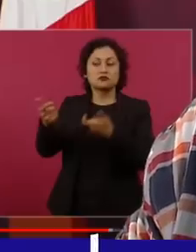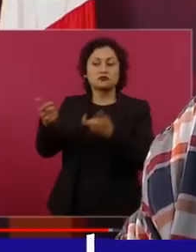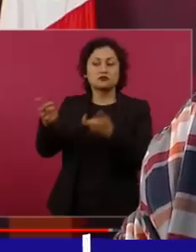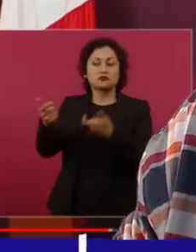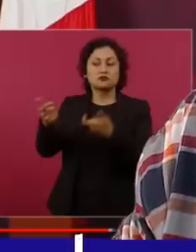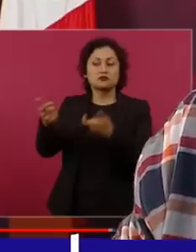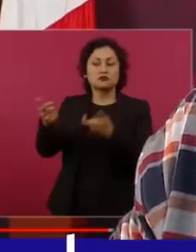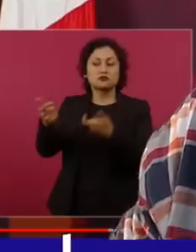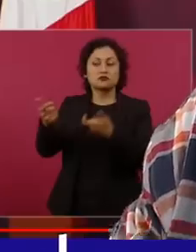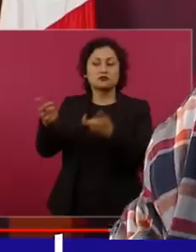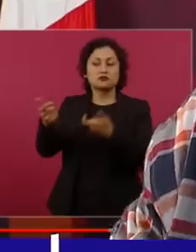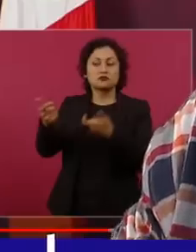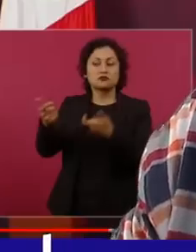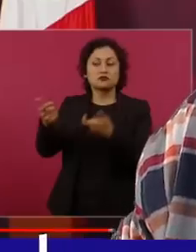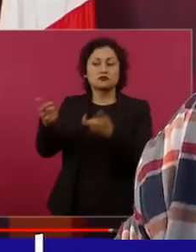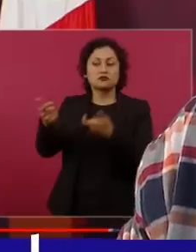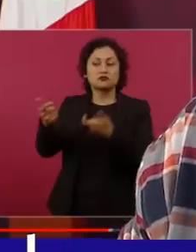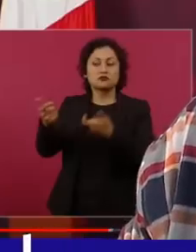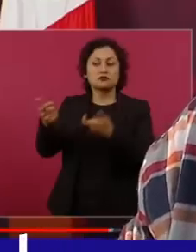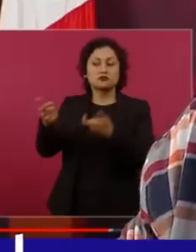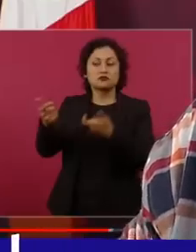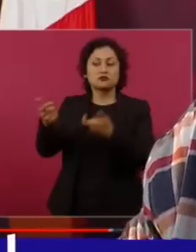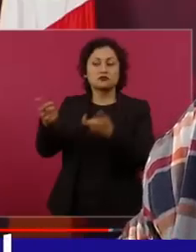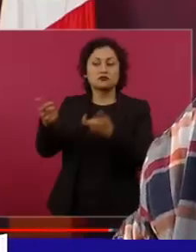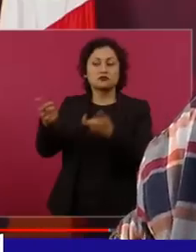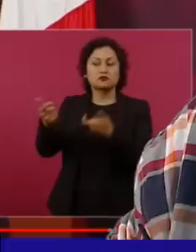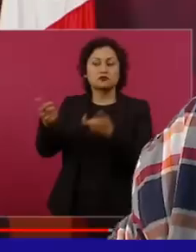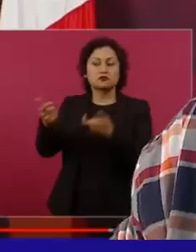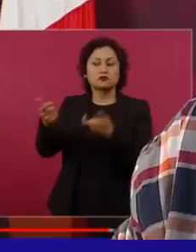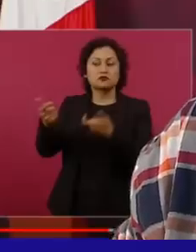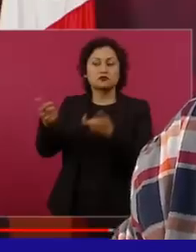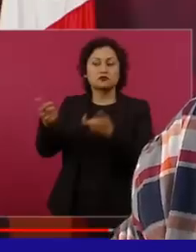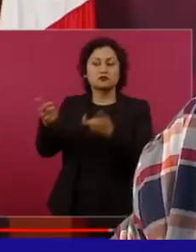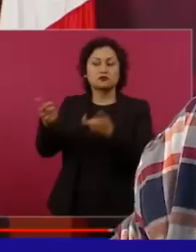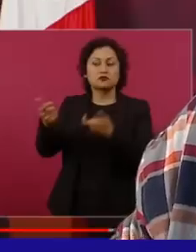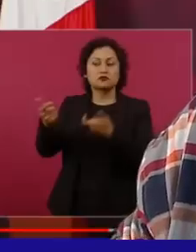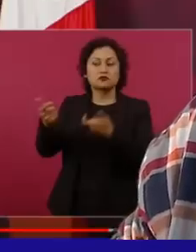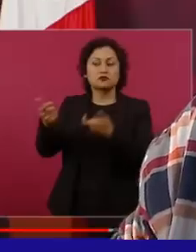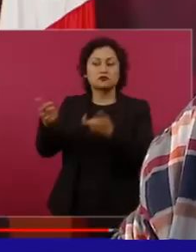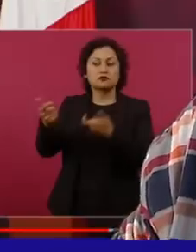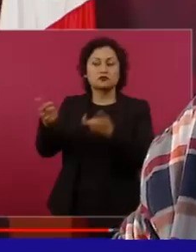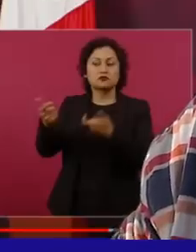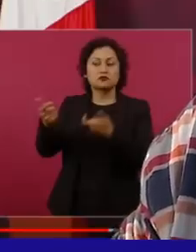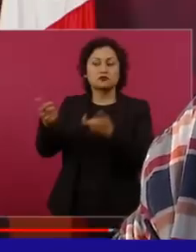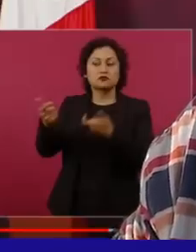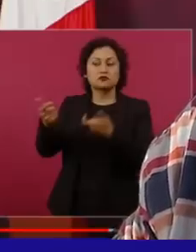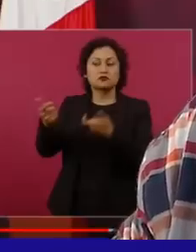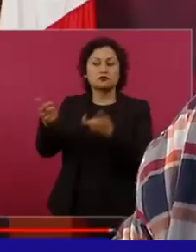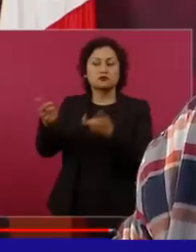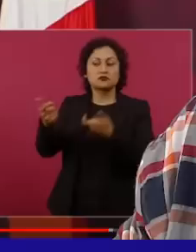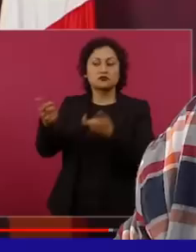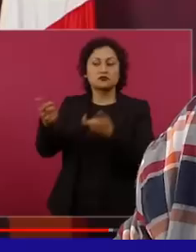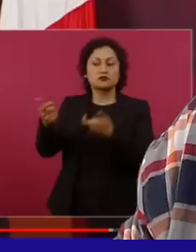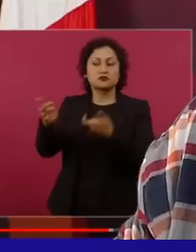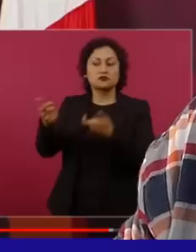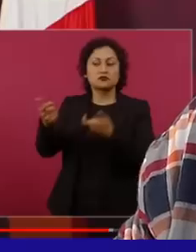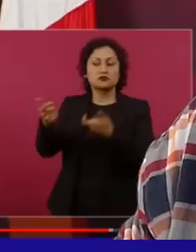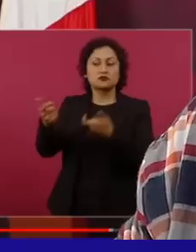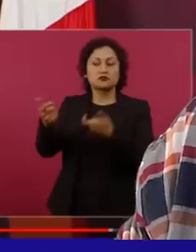con los gobiernos neoliberales de Alberto Fujimori y todos los que le siguieron. Porque han